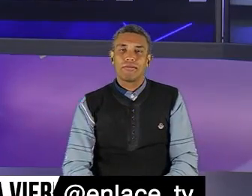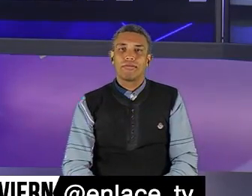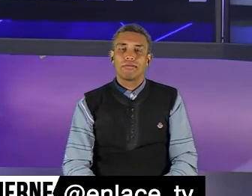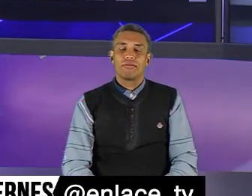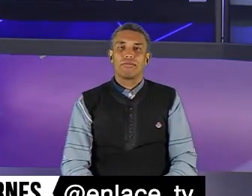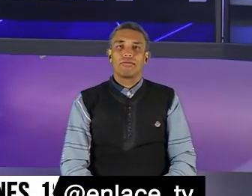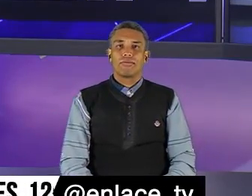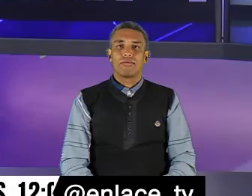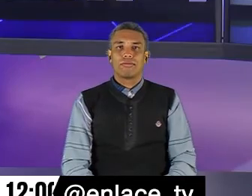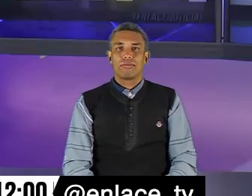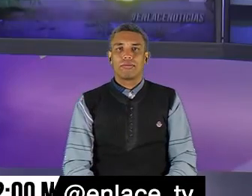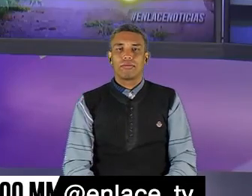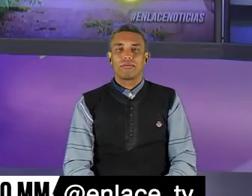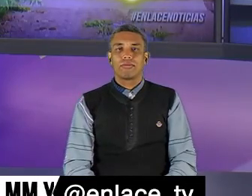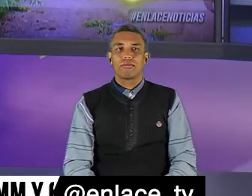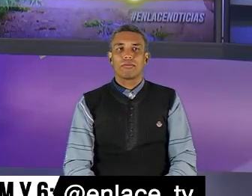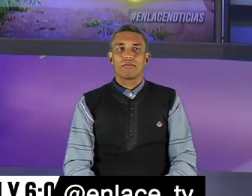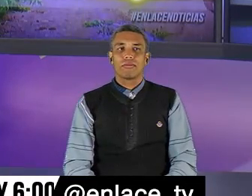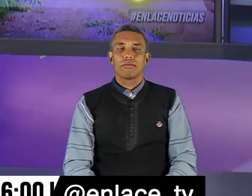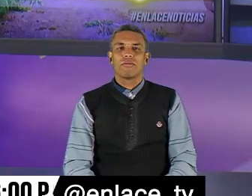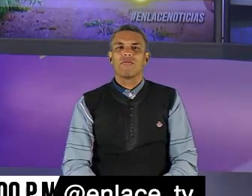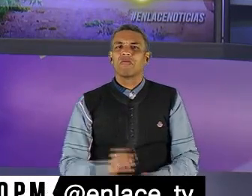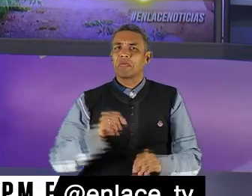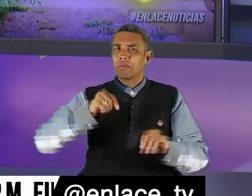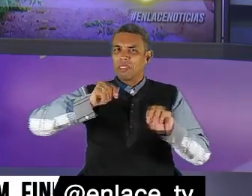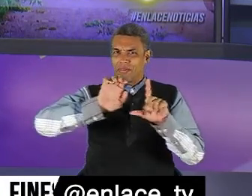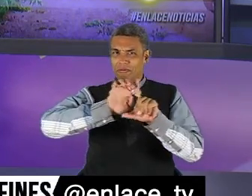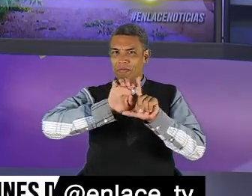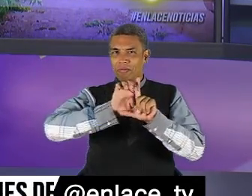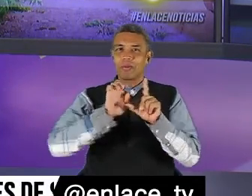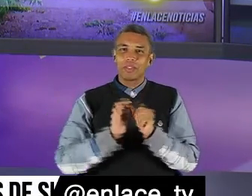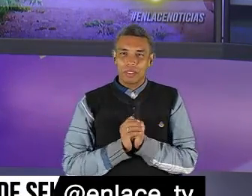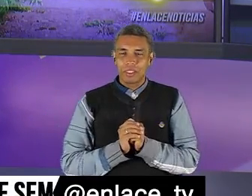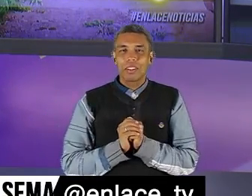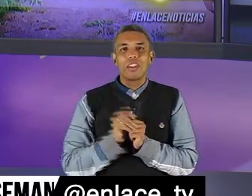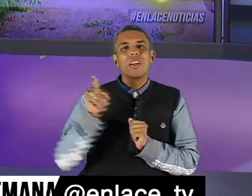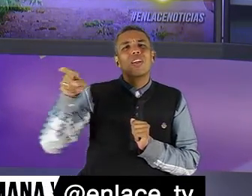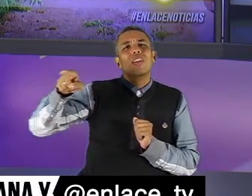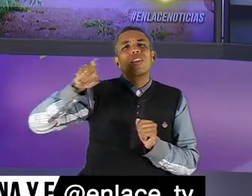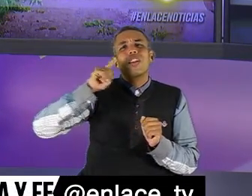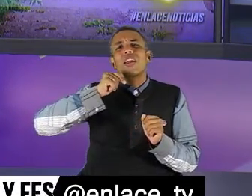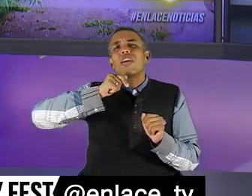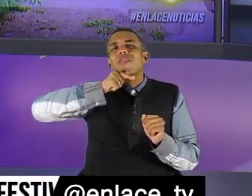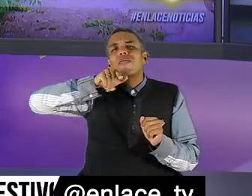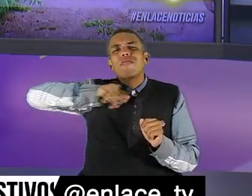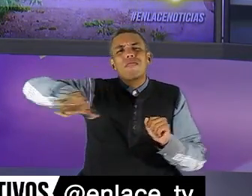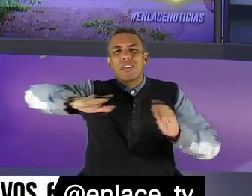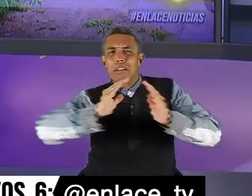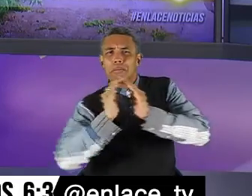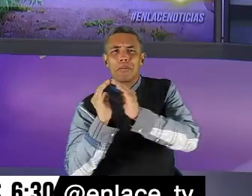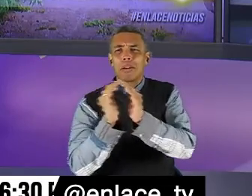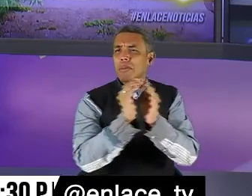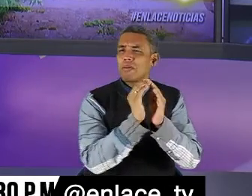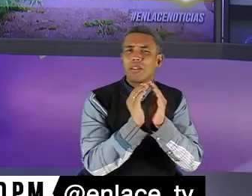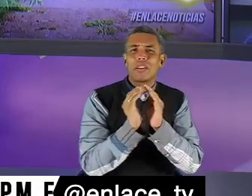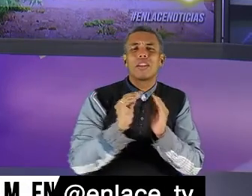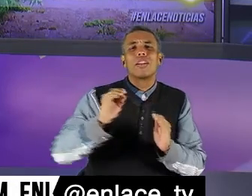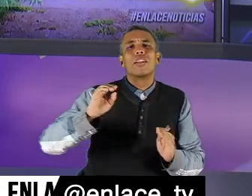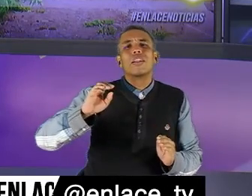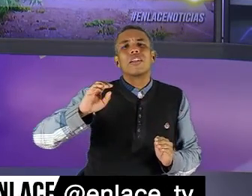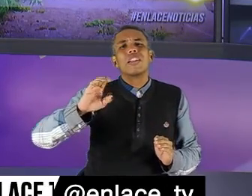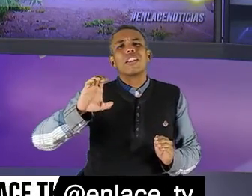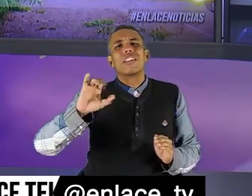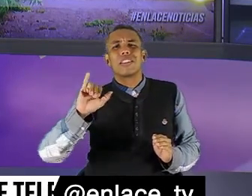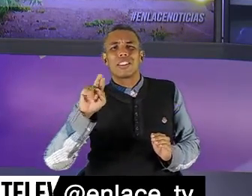Enlace Noticias acompañó jornada de limpieza que realizaron habitantes de la vereda Ciénaga Brava. Buscan llamar la atención de las autoridades y acabar por su